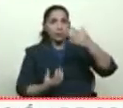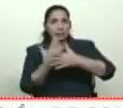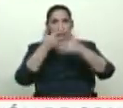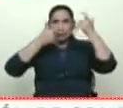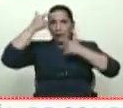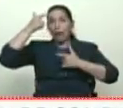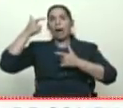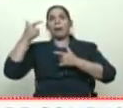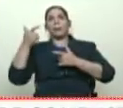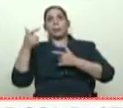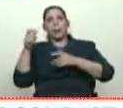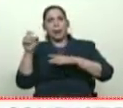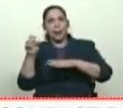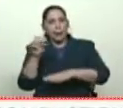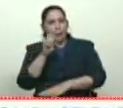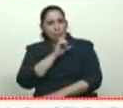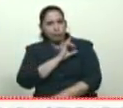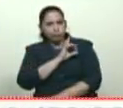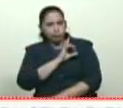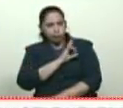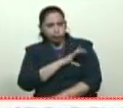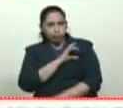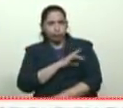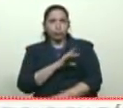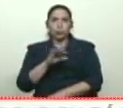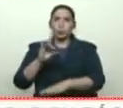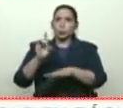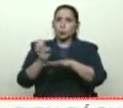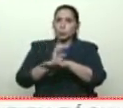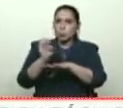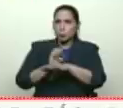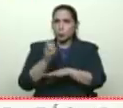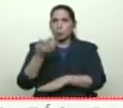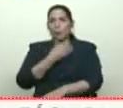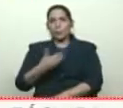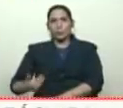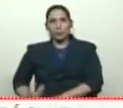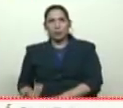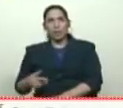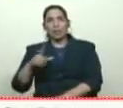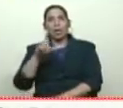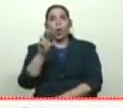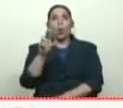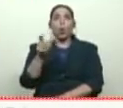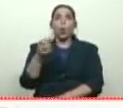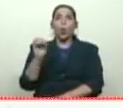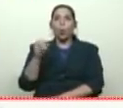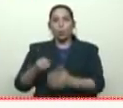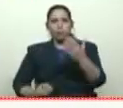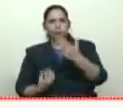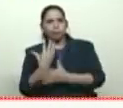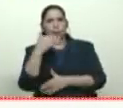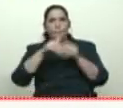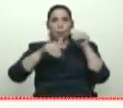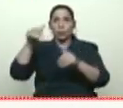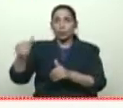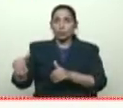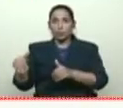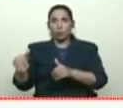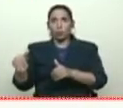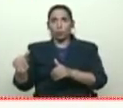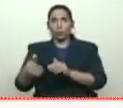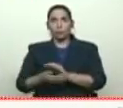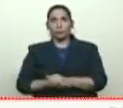Correa, el Uruguay, el presidente Lugo, surgió con votación de derecha y